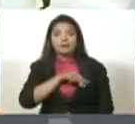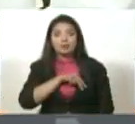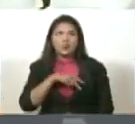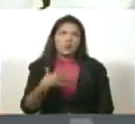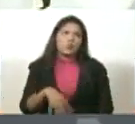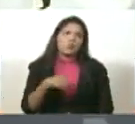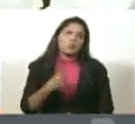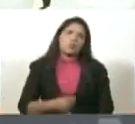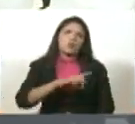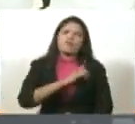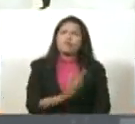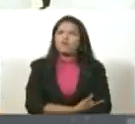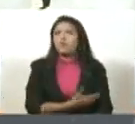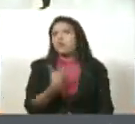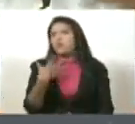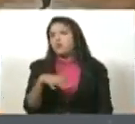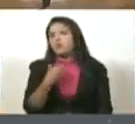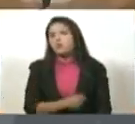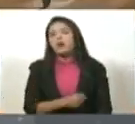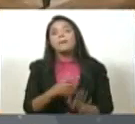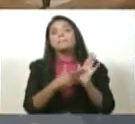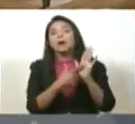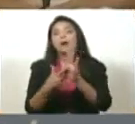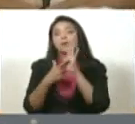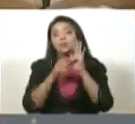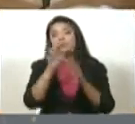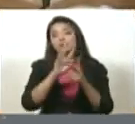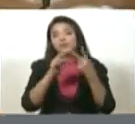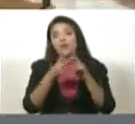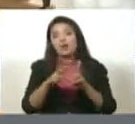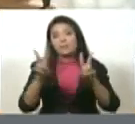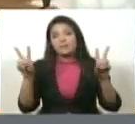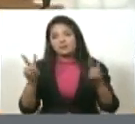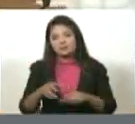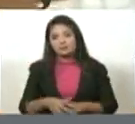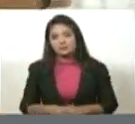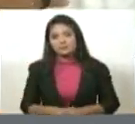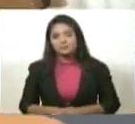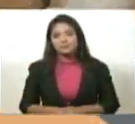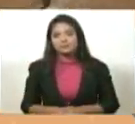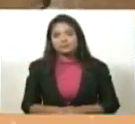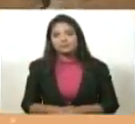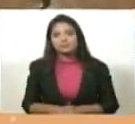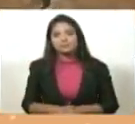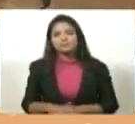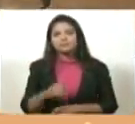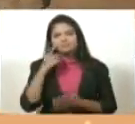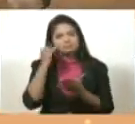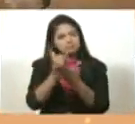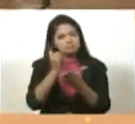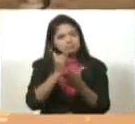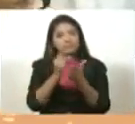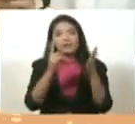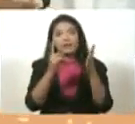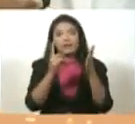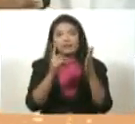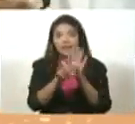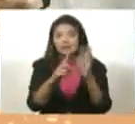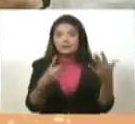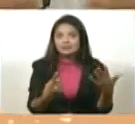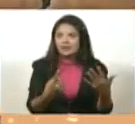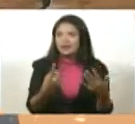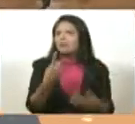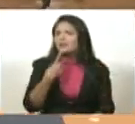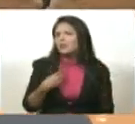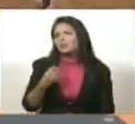una poderosísima herramienta para la construcción de la paz. En el simulacro del 16, mucha gente nos decía, Héctor, no